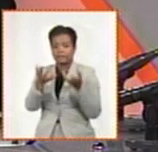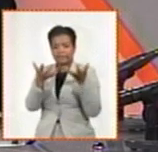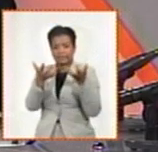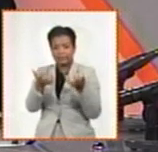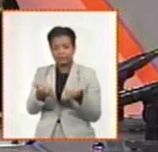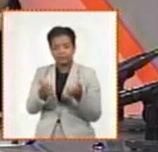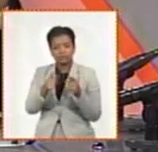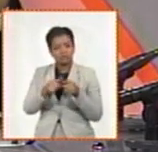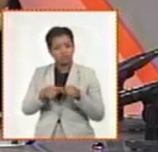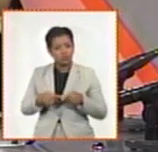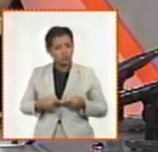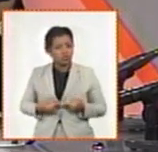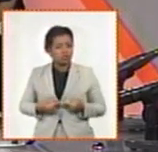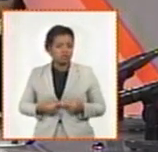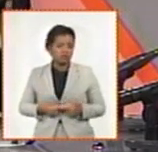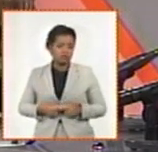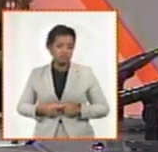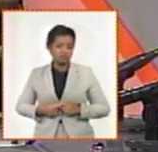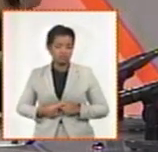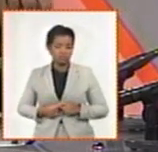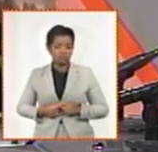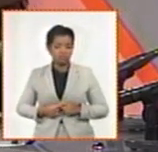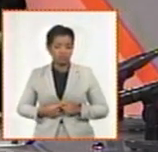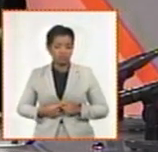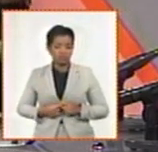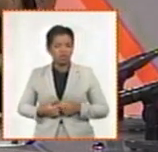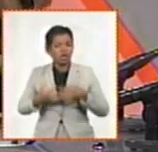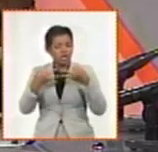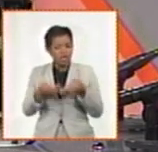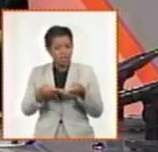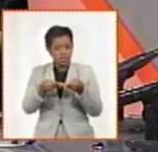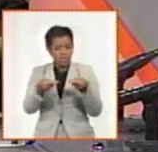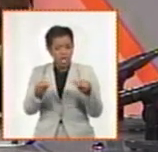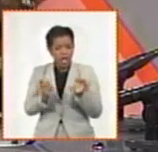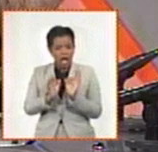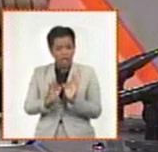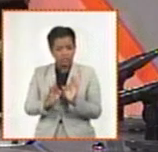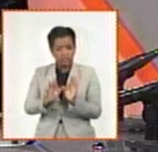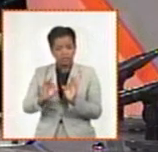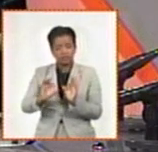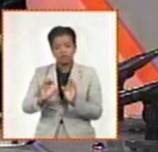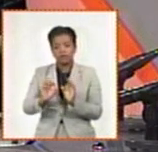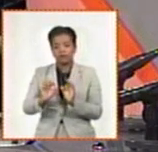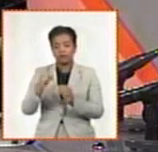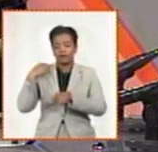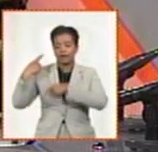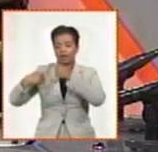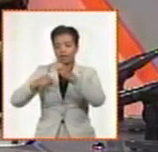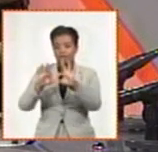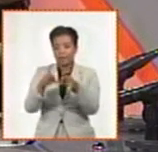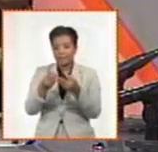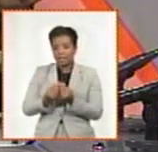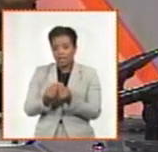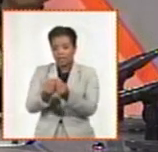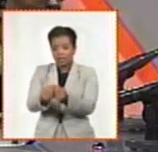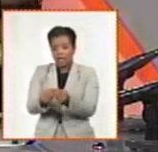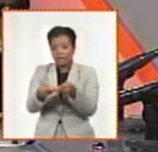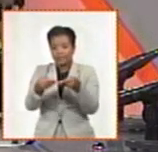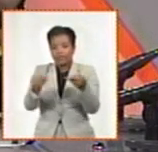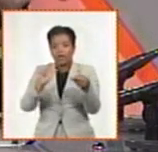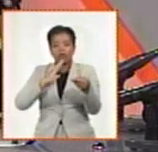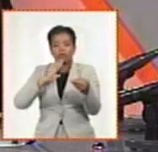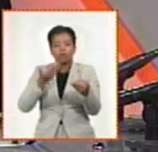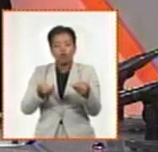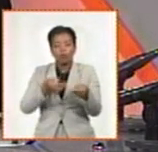suelos. Esto, ¿realmente usted se encontró una tierra así, usted heredó esa tierra? ¿De dónde, qué